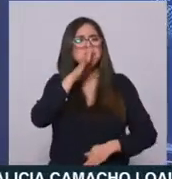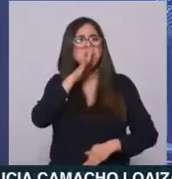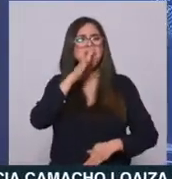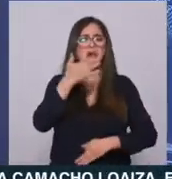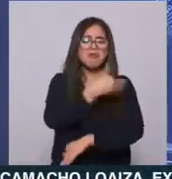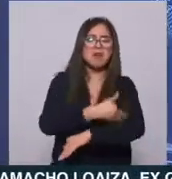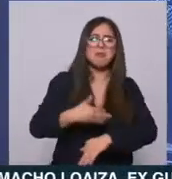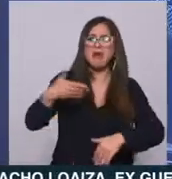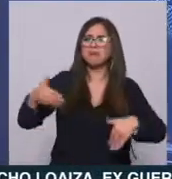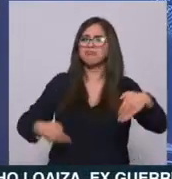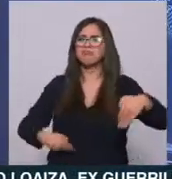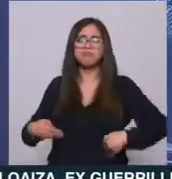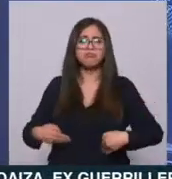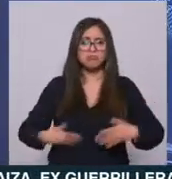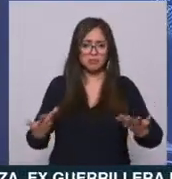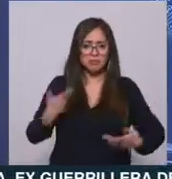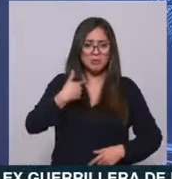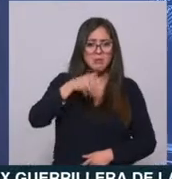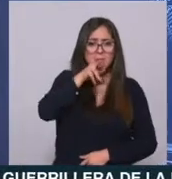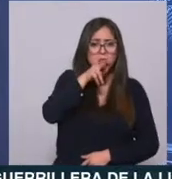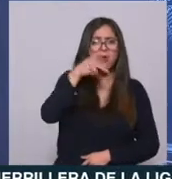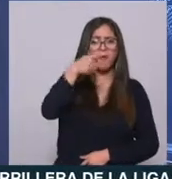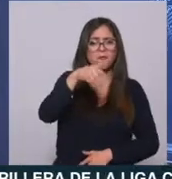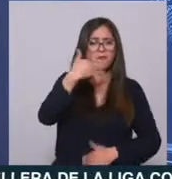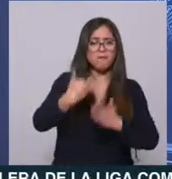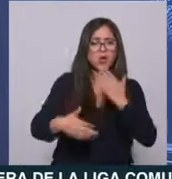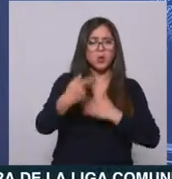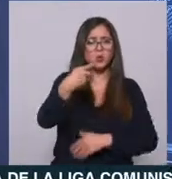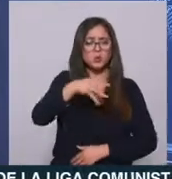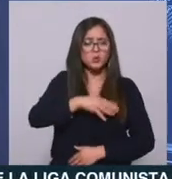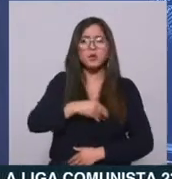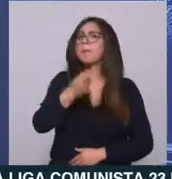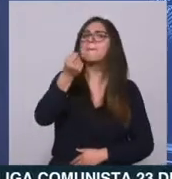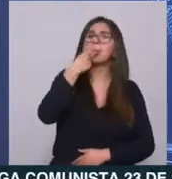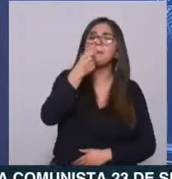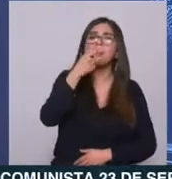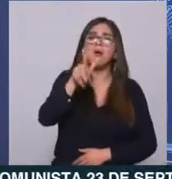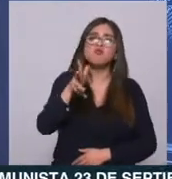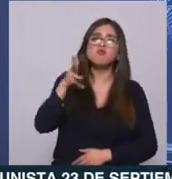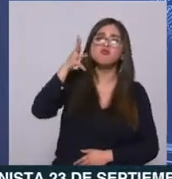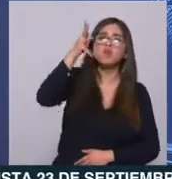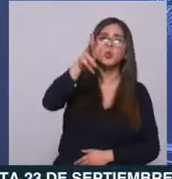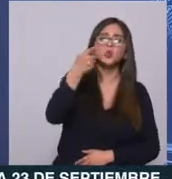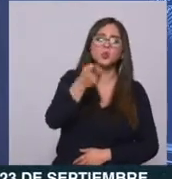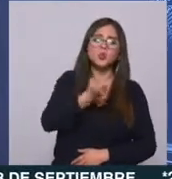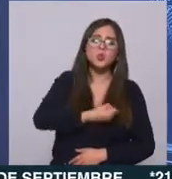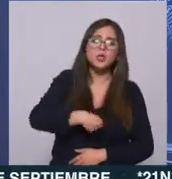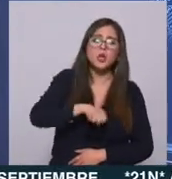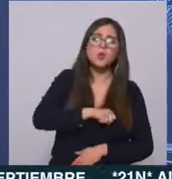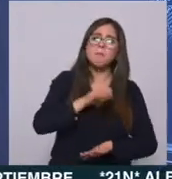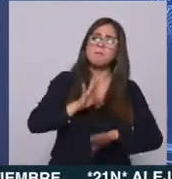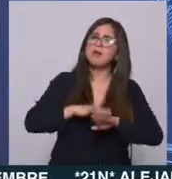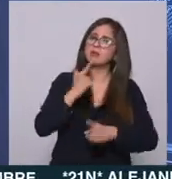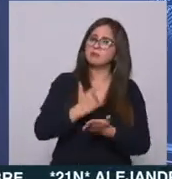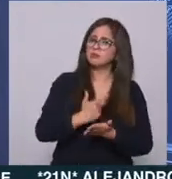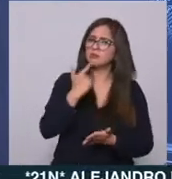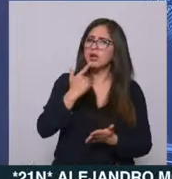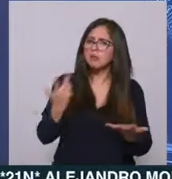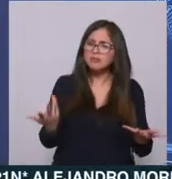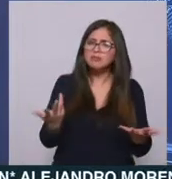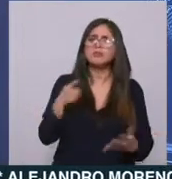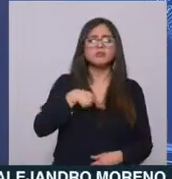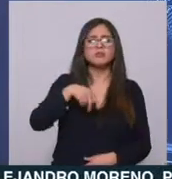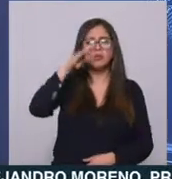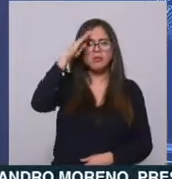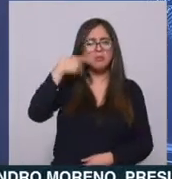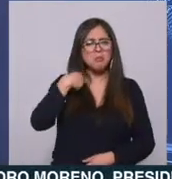sus hijos no contaran con este medicamento, su situación de salud empeorara. Que nos pudiera explicar un poquito más de por qué los padres pues tuvieron